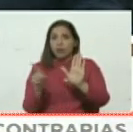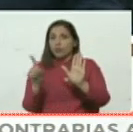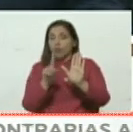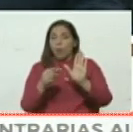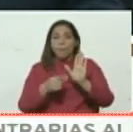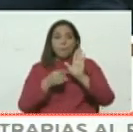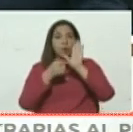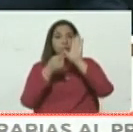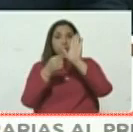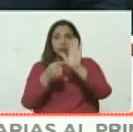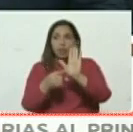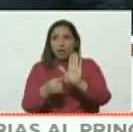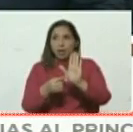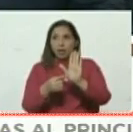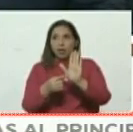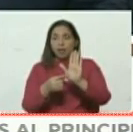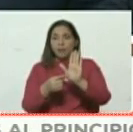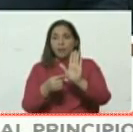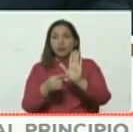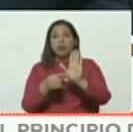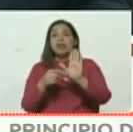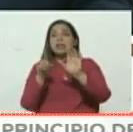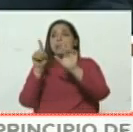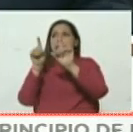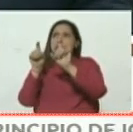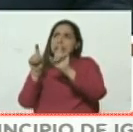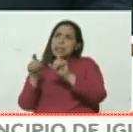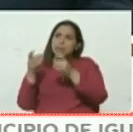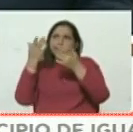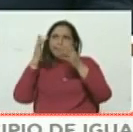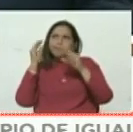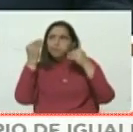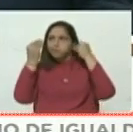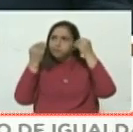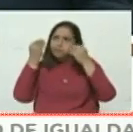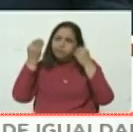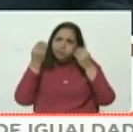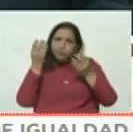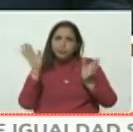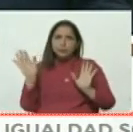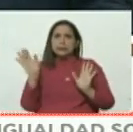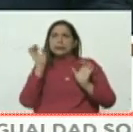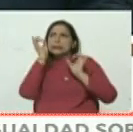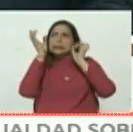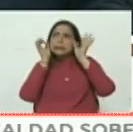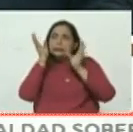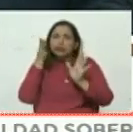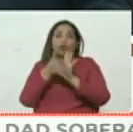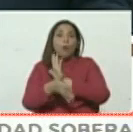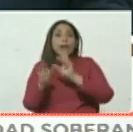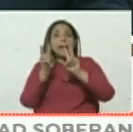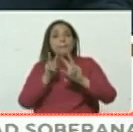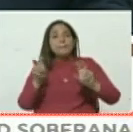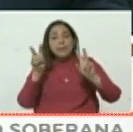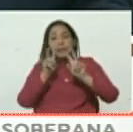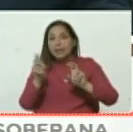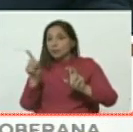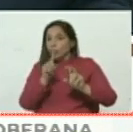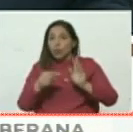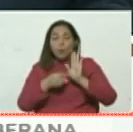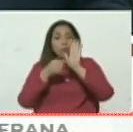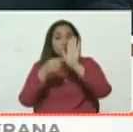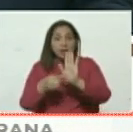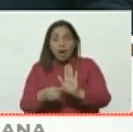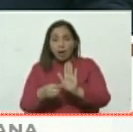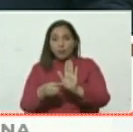no mostramos hipótesis, no mostramos tendencias sobre una investigación, no mostramos